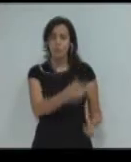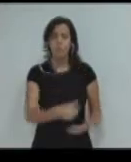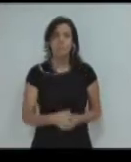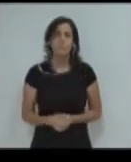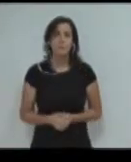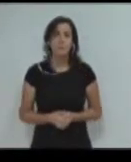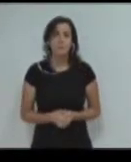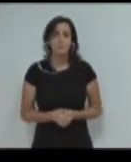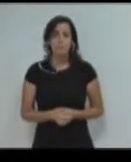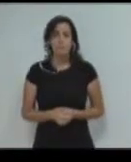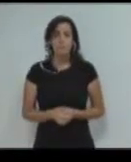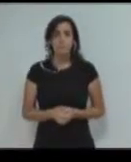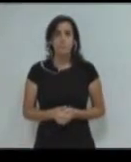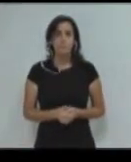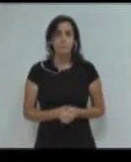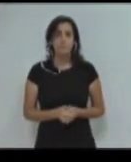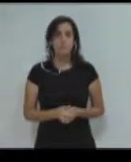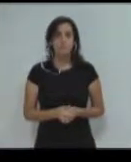invitación.